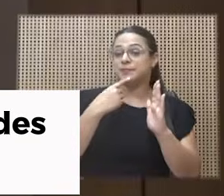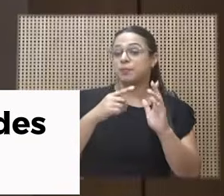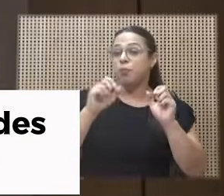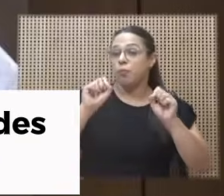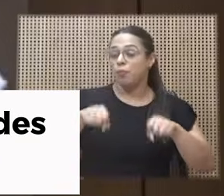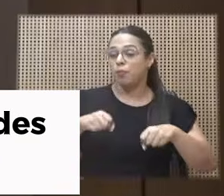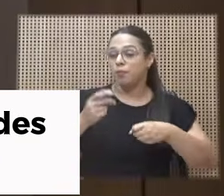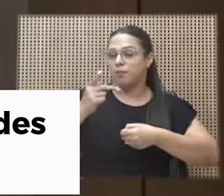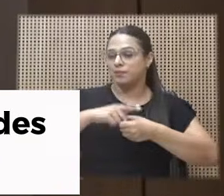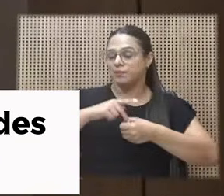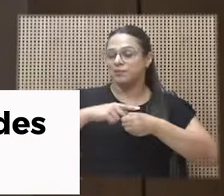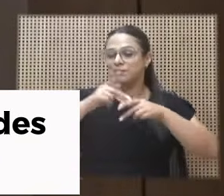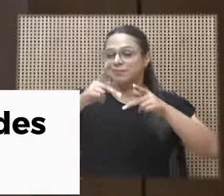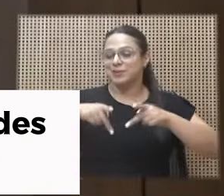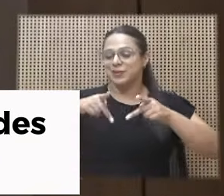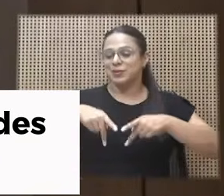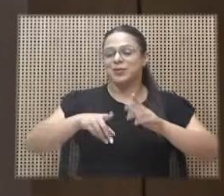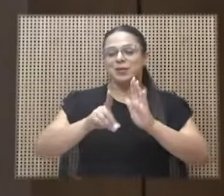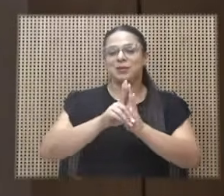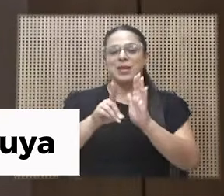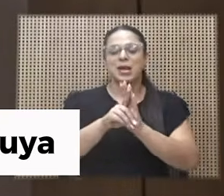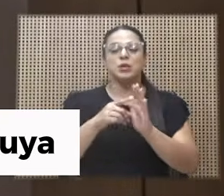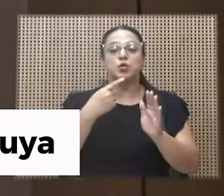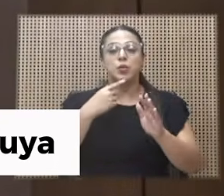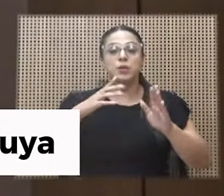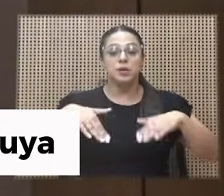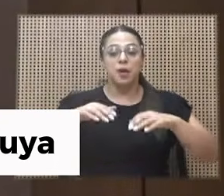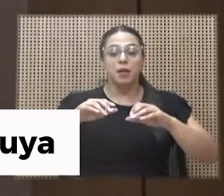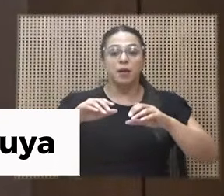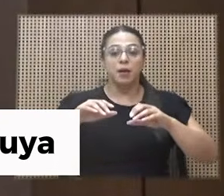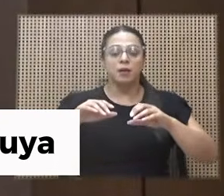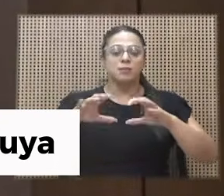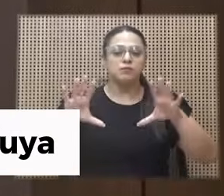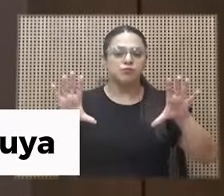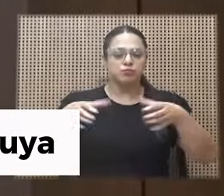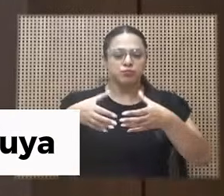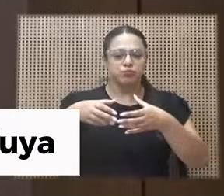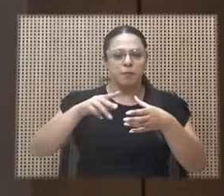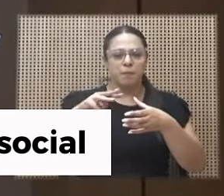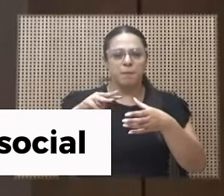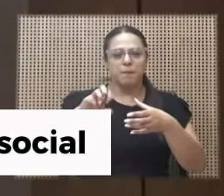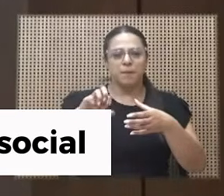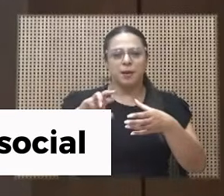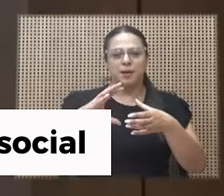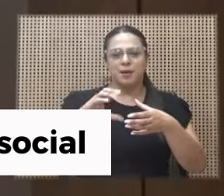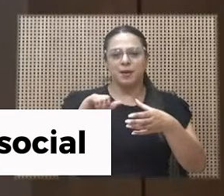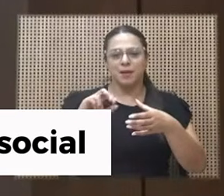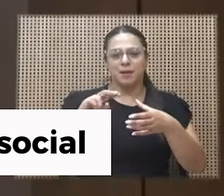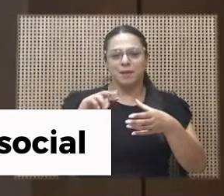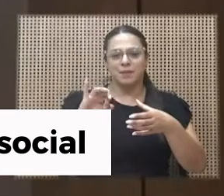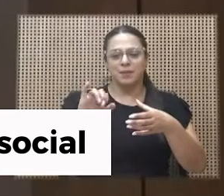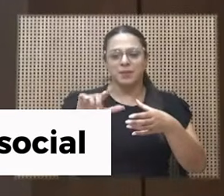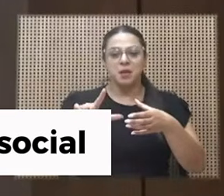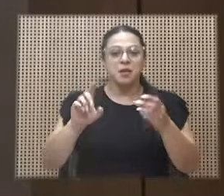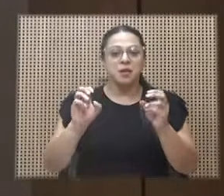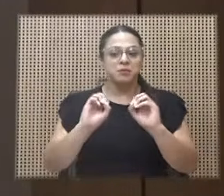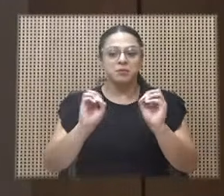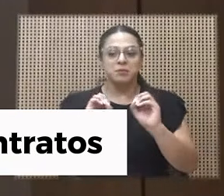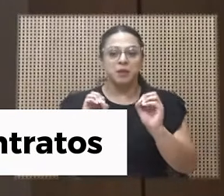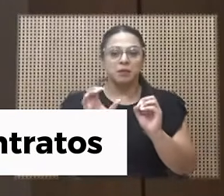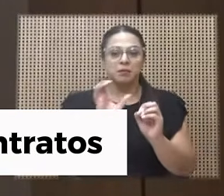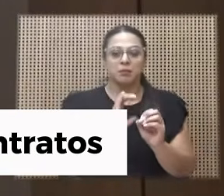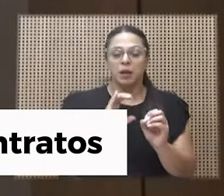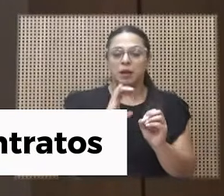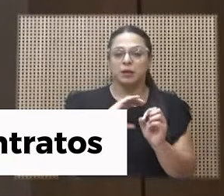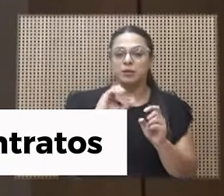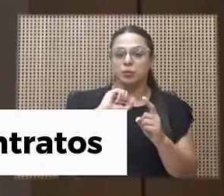no dice que tienen que ser sociedades mercantiles, no excluye a las cooperativas, no excluye a ninguna entidad privada de carácter social